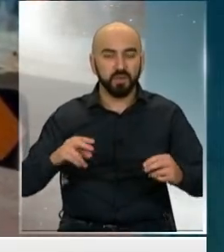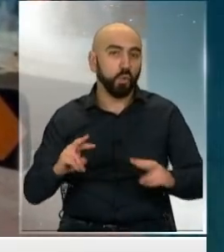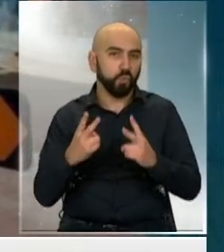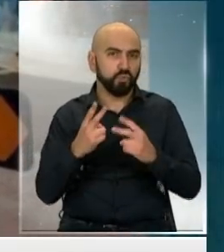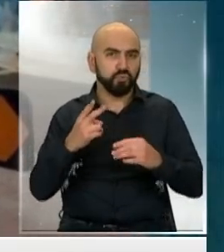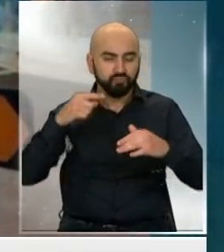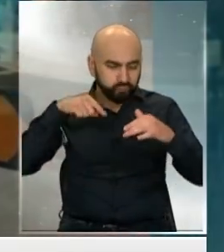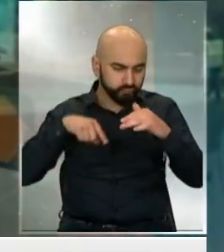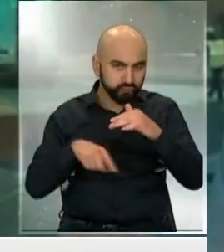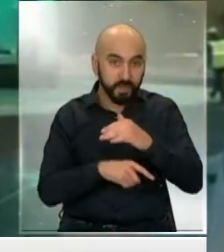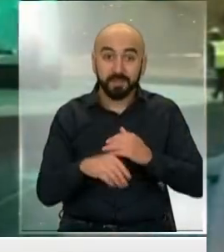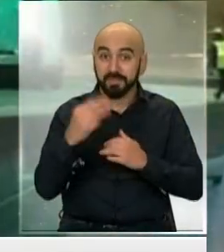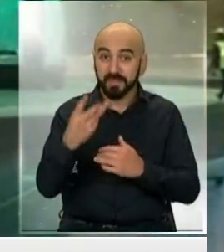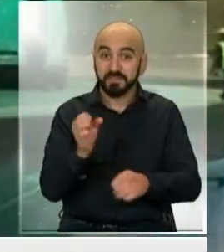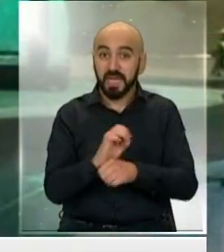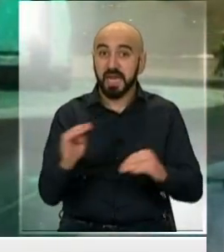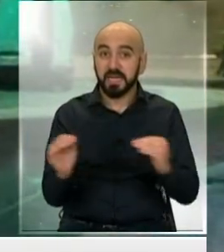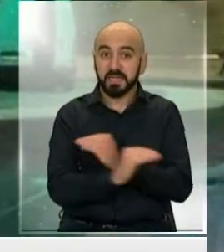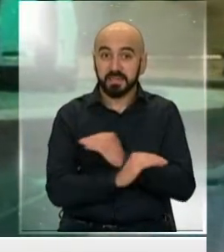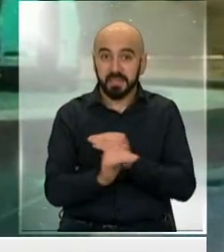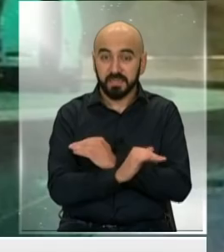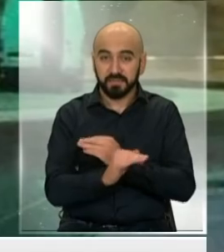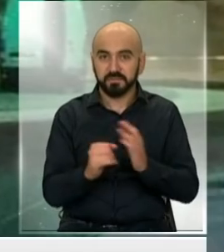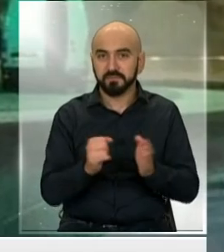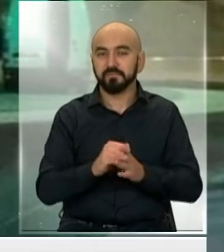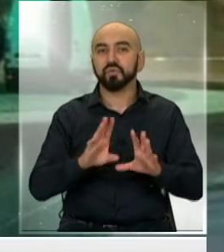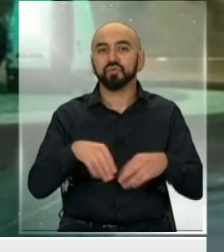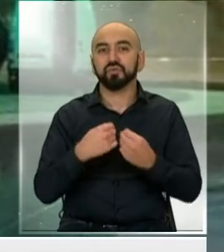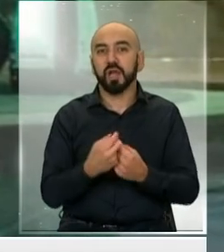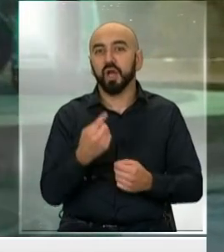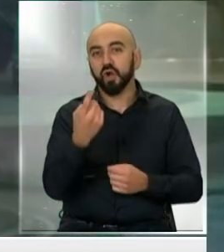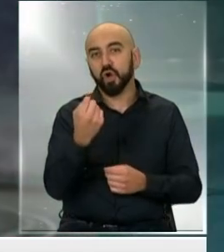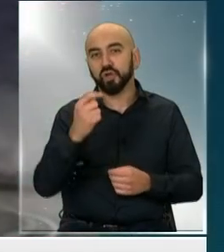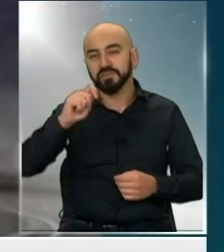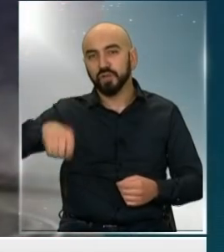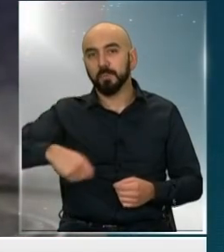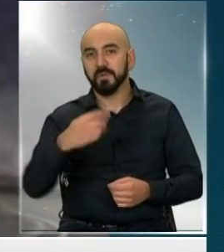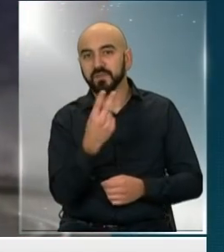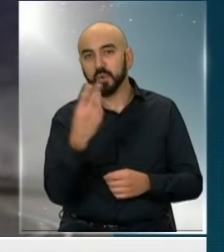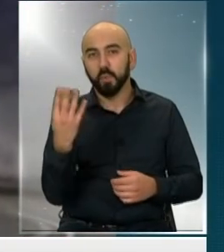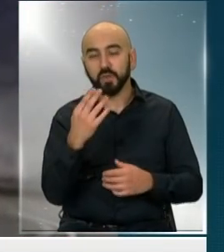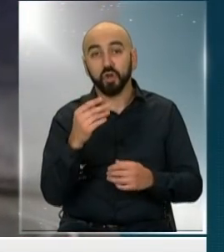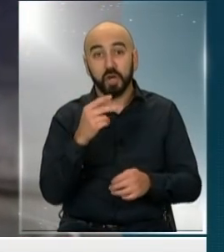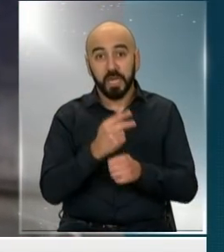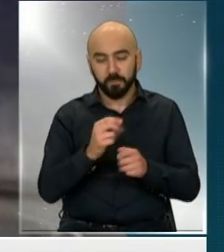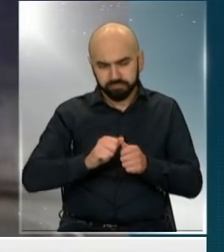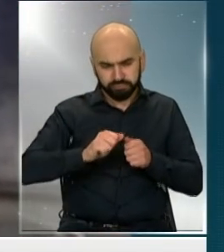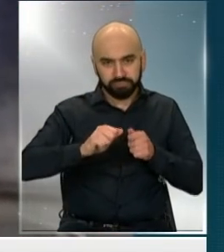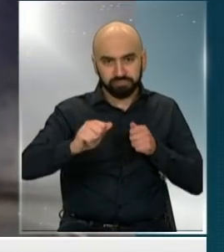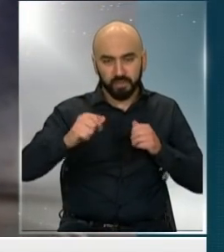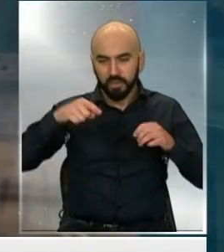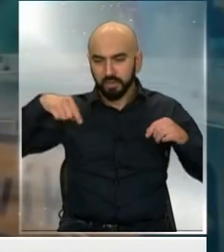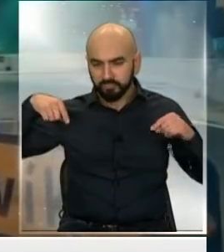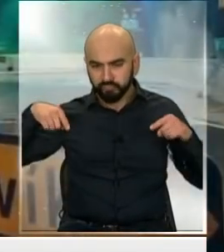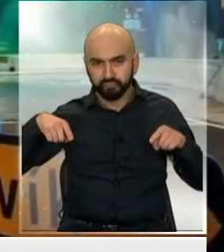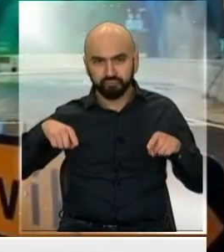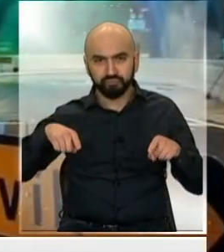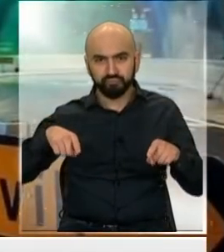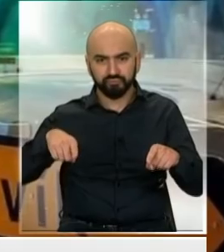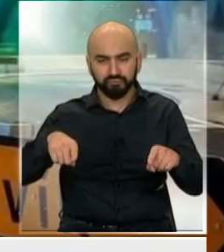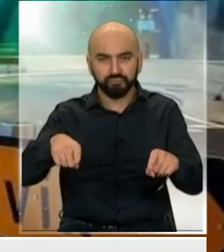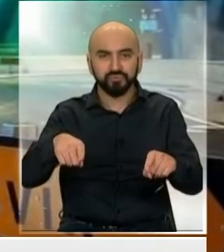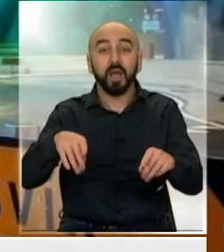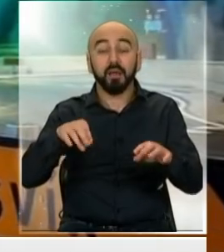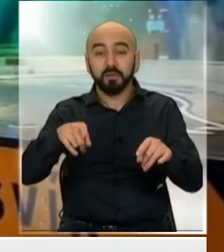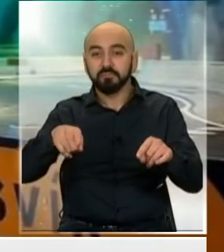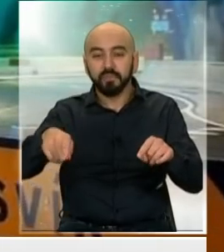tres carreteras submarinas de una longitud de 11,24 kilómetros que se unirán en la primera rotonda bajo